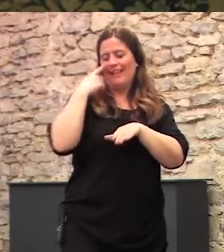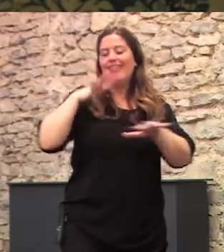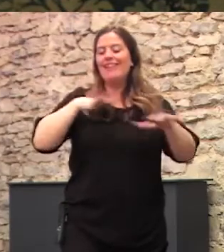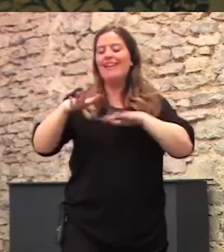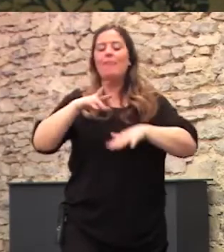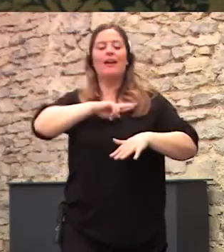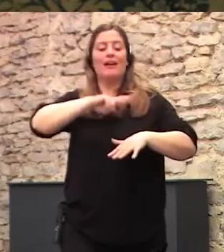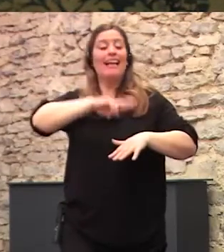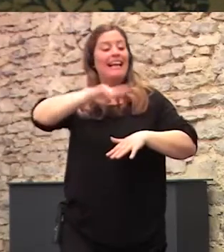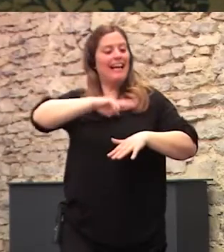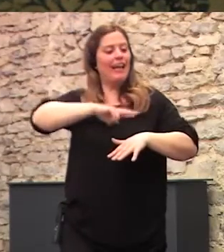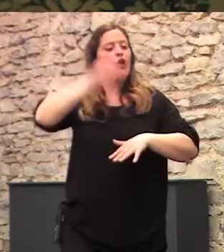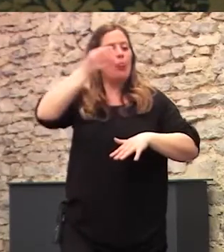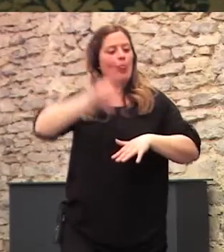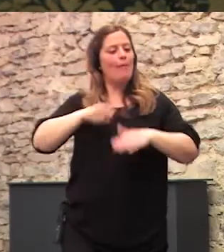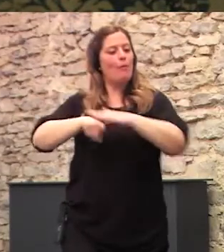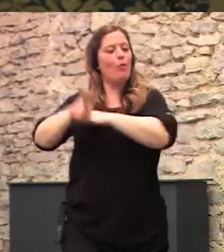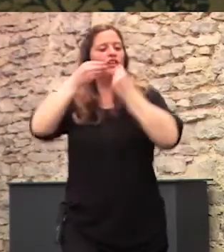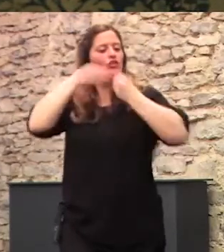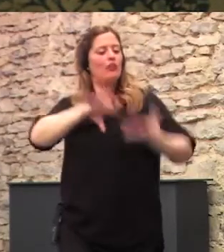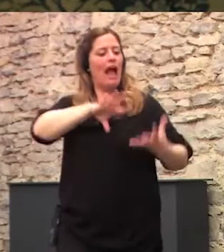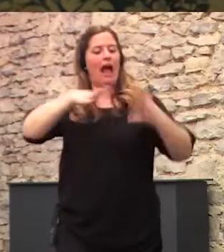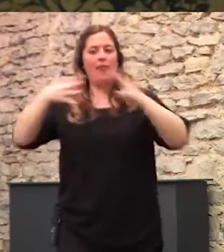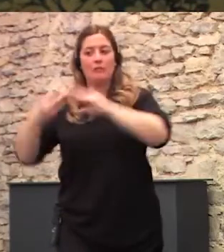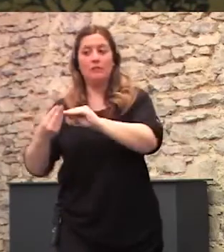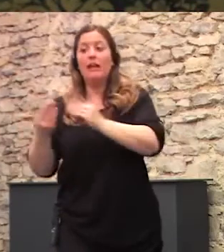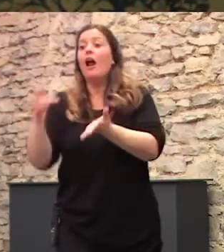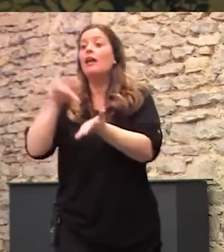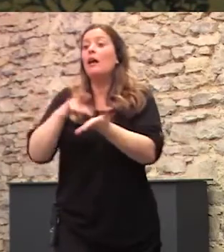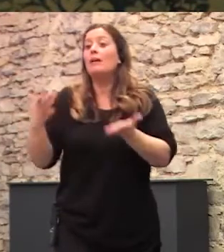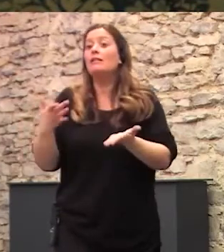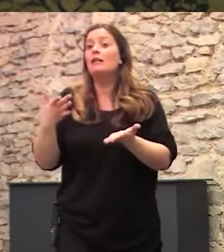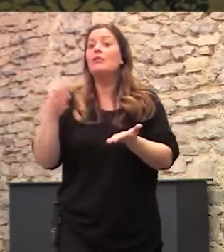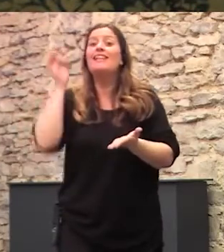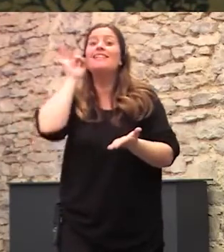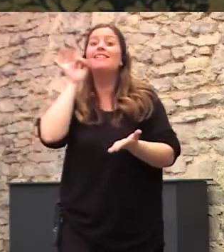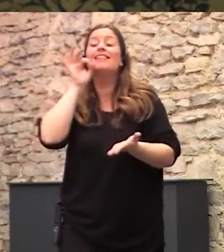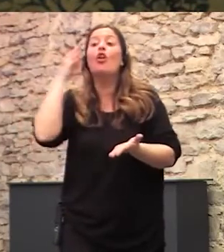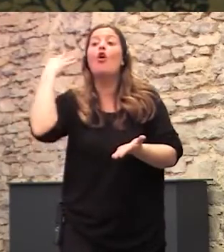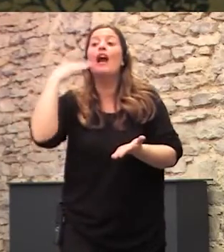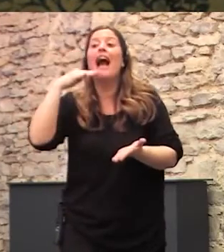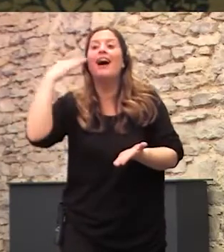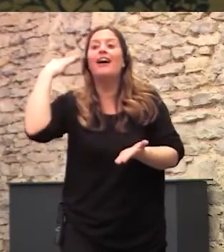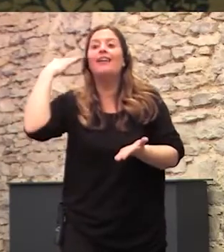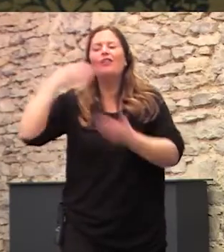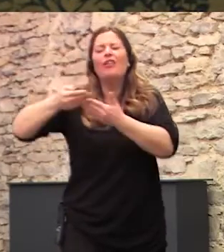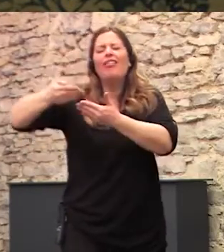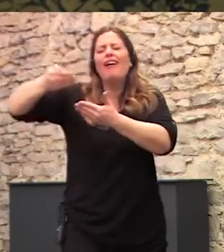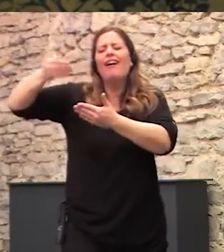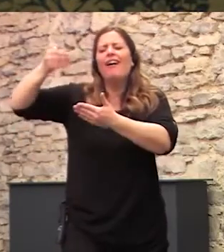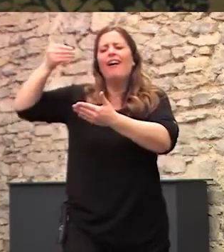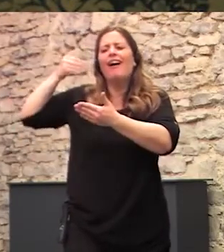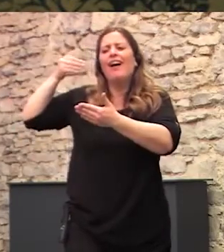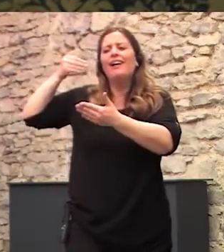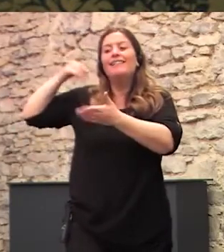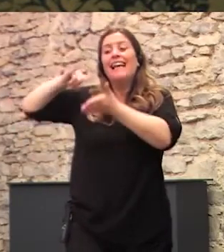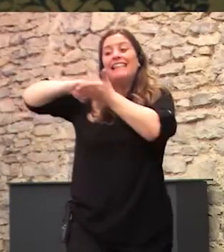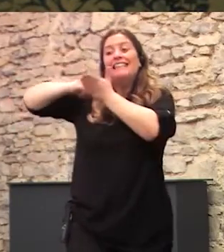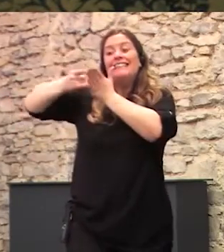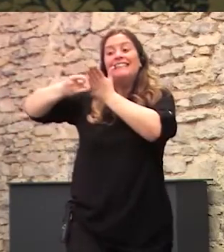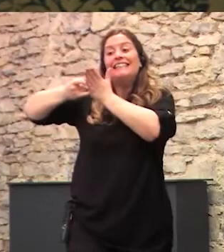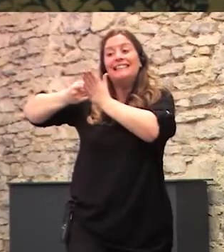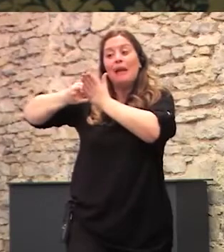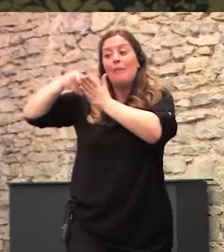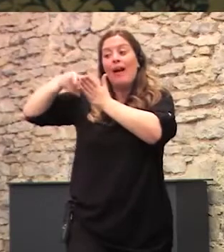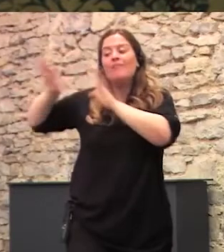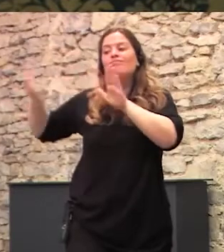a la evolución histórica. ¿Qué ha pasado? Que en el siglo XIV se han cerrado las puertas de este mecanismo de ijtihad.